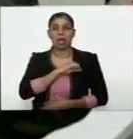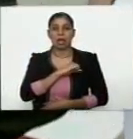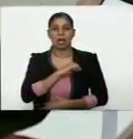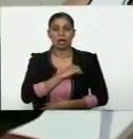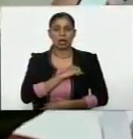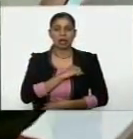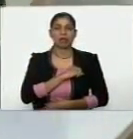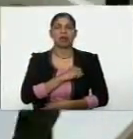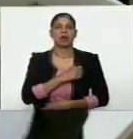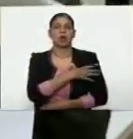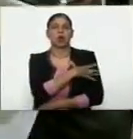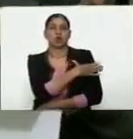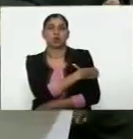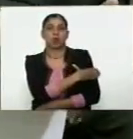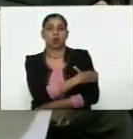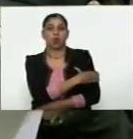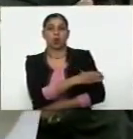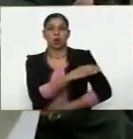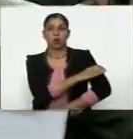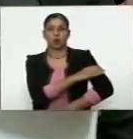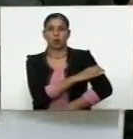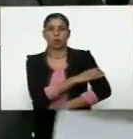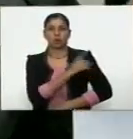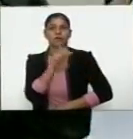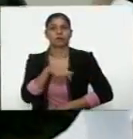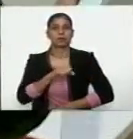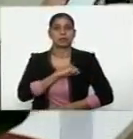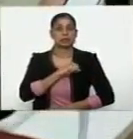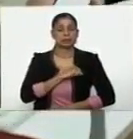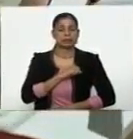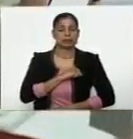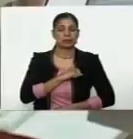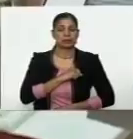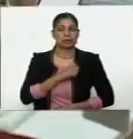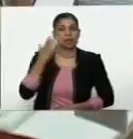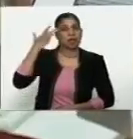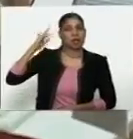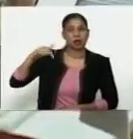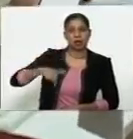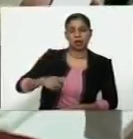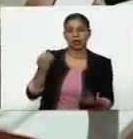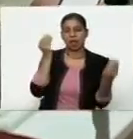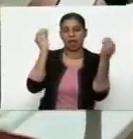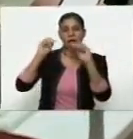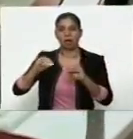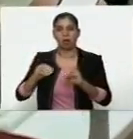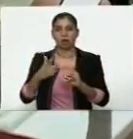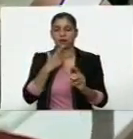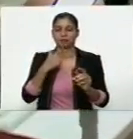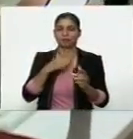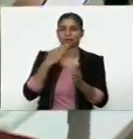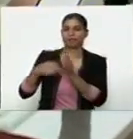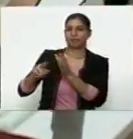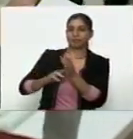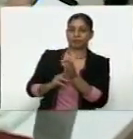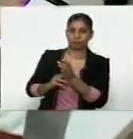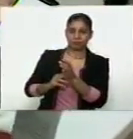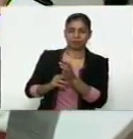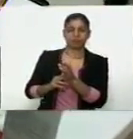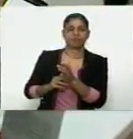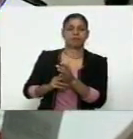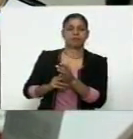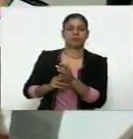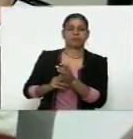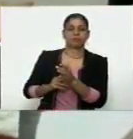aquí, a los que yo creo que también habría que hacerse un acuerdo en esta Asamblea Nacional Constituyente para derogarles